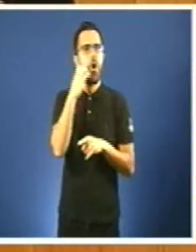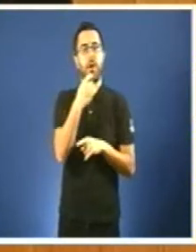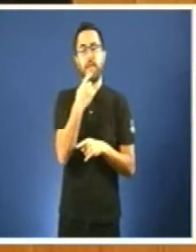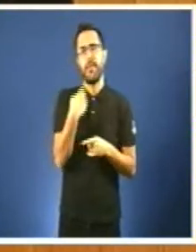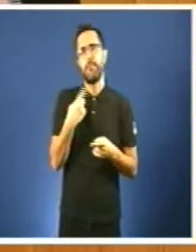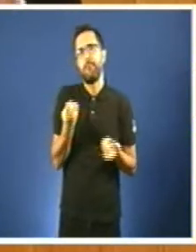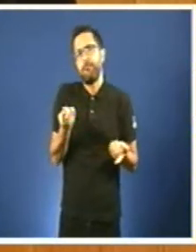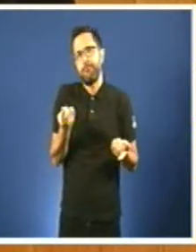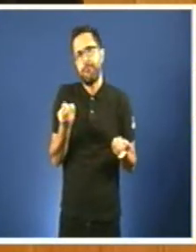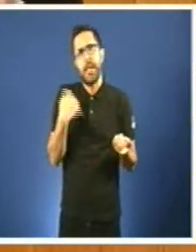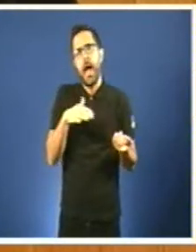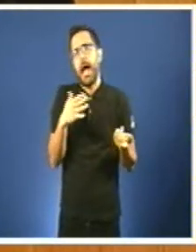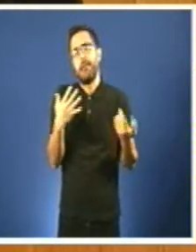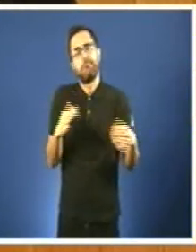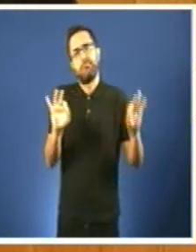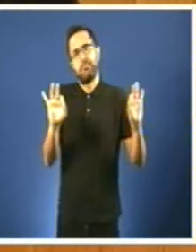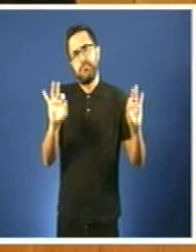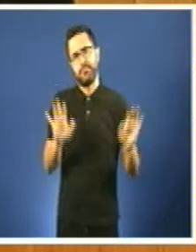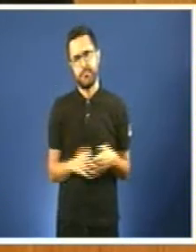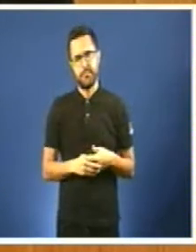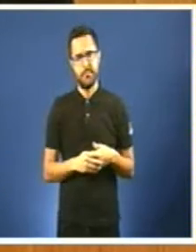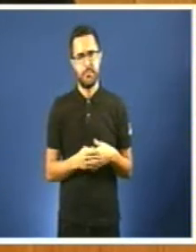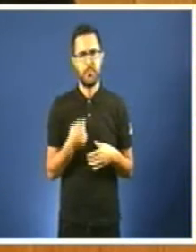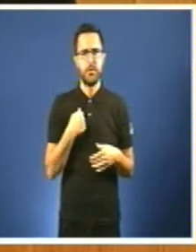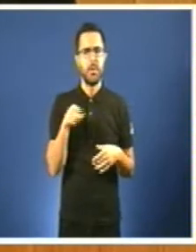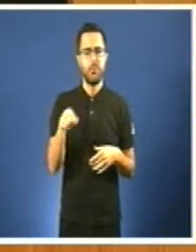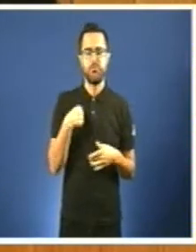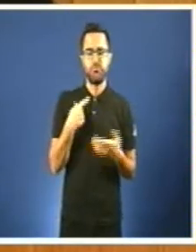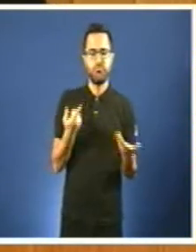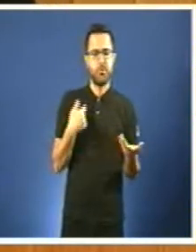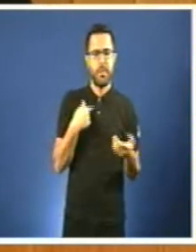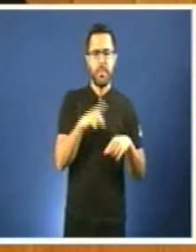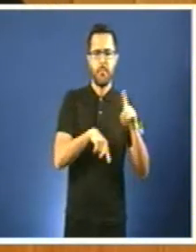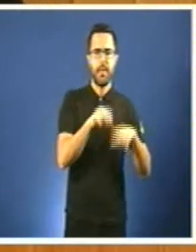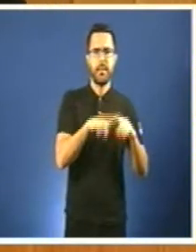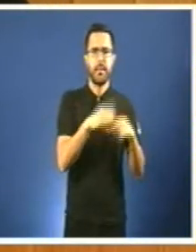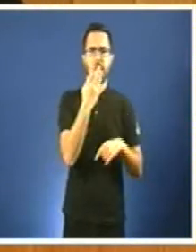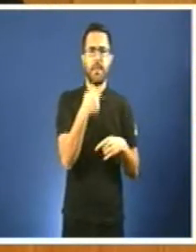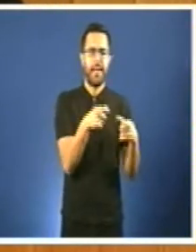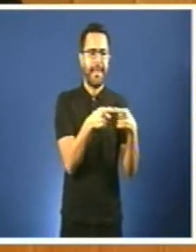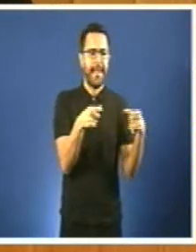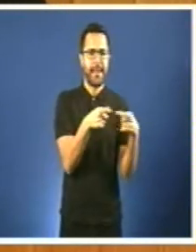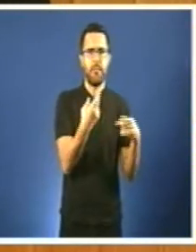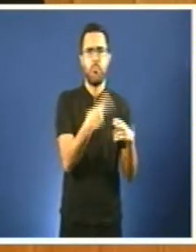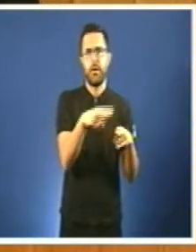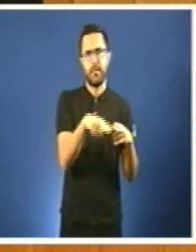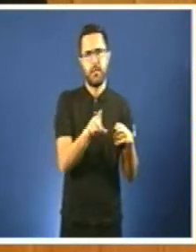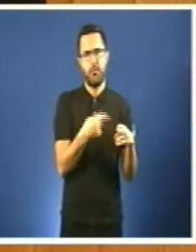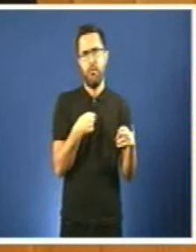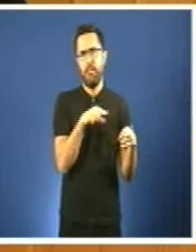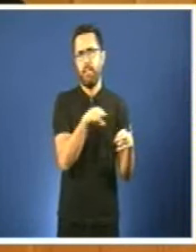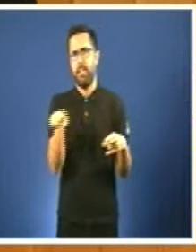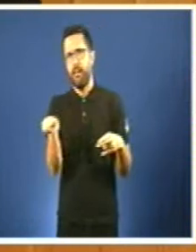Non creo que a decencia dependa da cor do carné. Pero para combatir a corrupción é necesario actuar